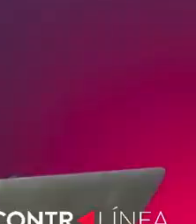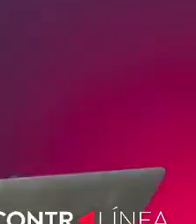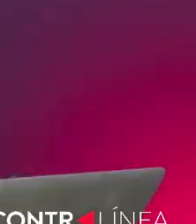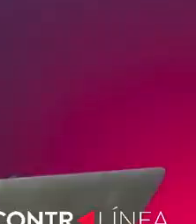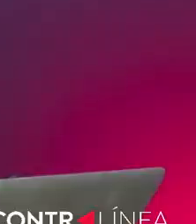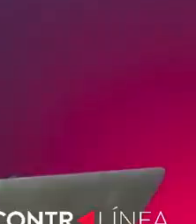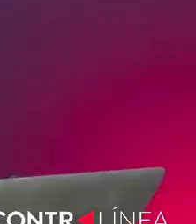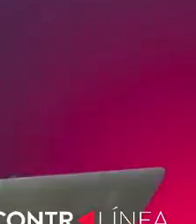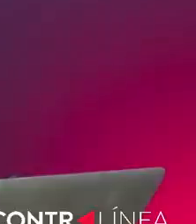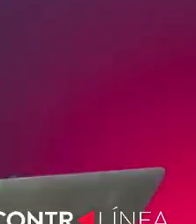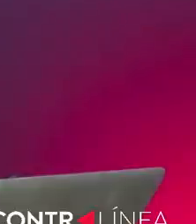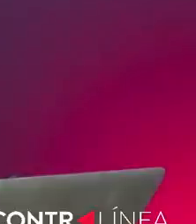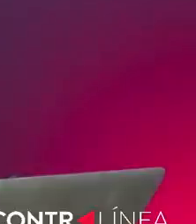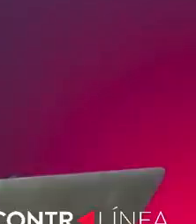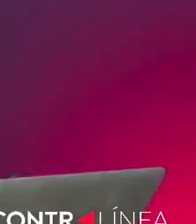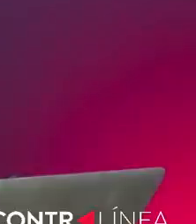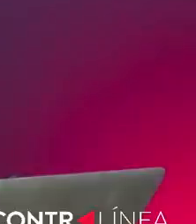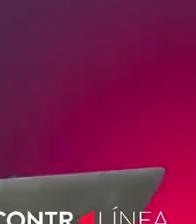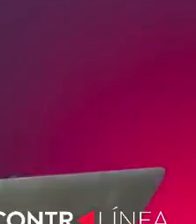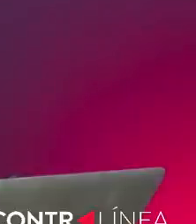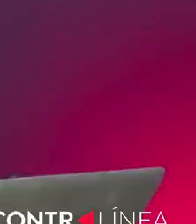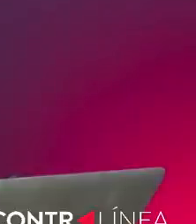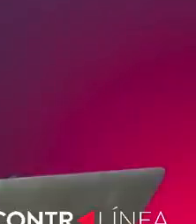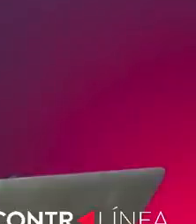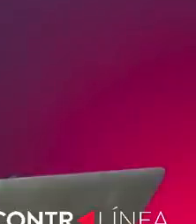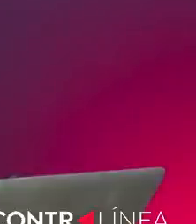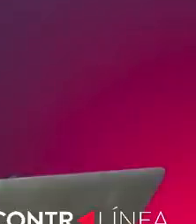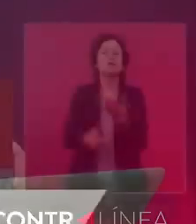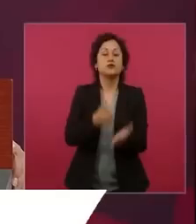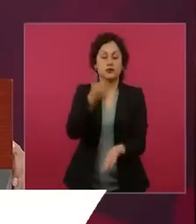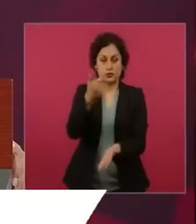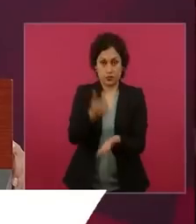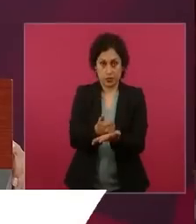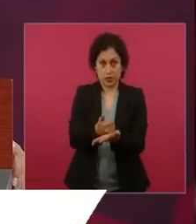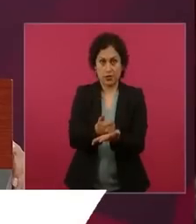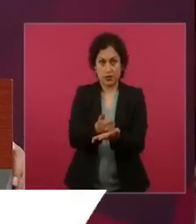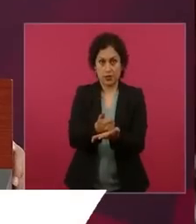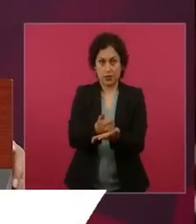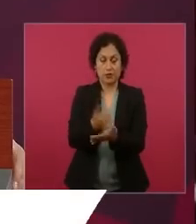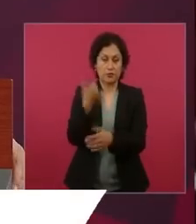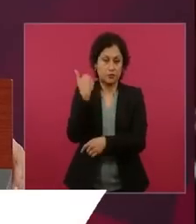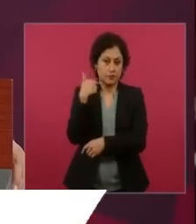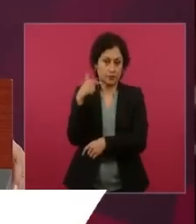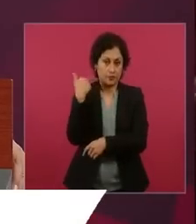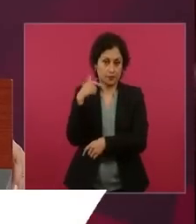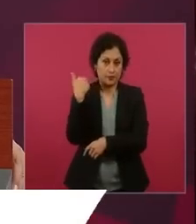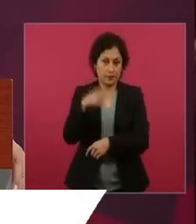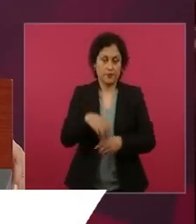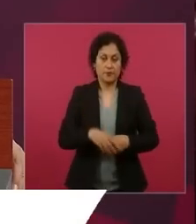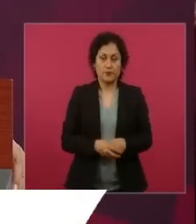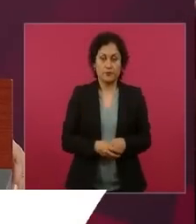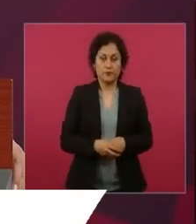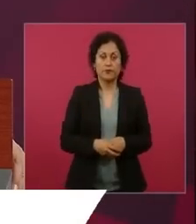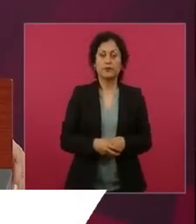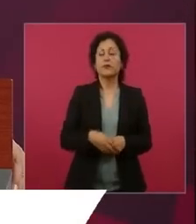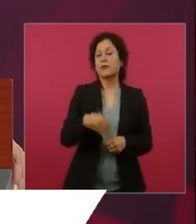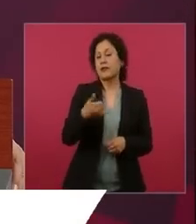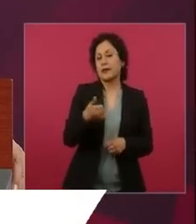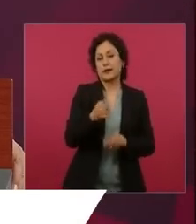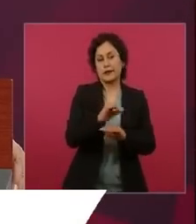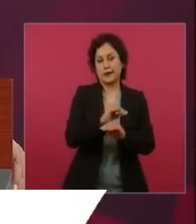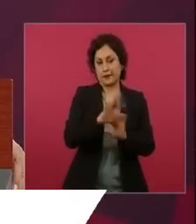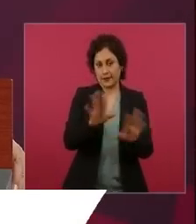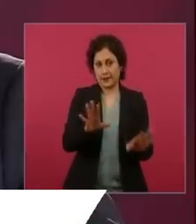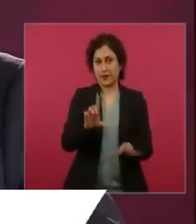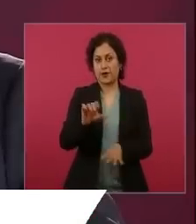mafia de poder como forman parte del mismo grupo conservador y como bien señalabacísimo Camacho pues no